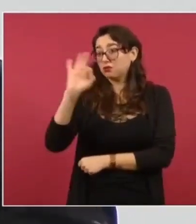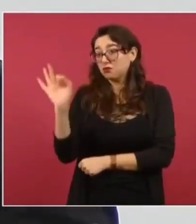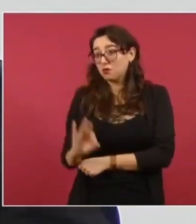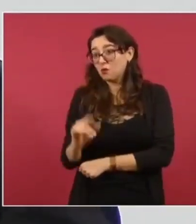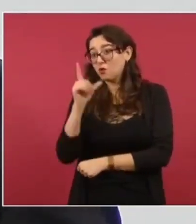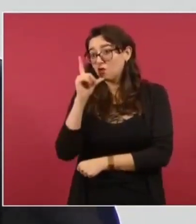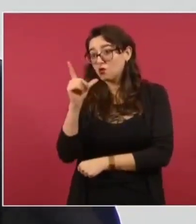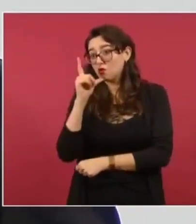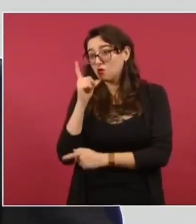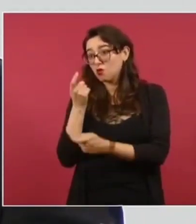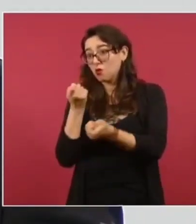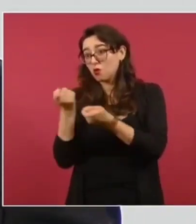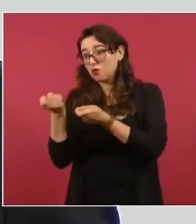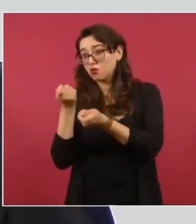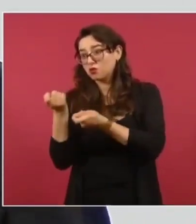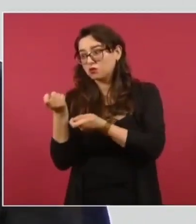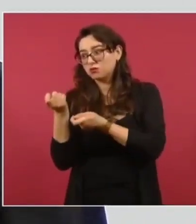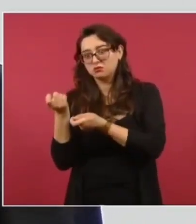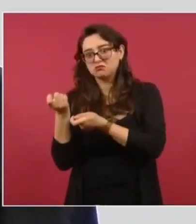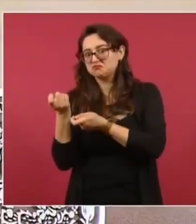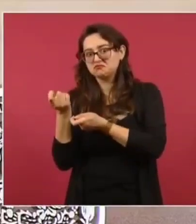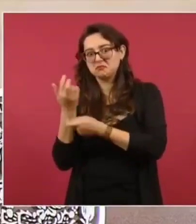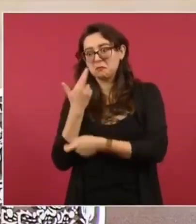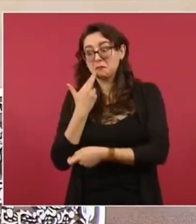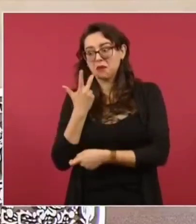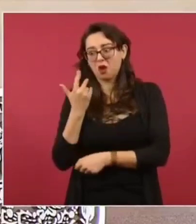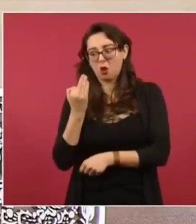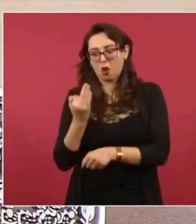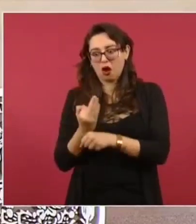una capacidad de generación del